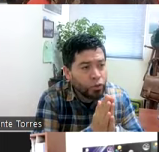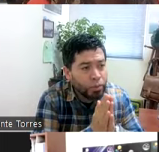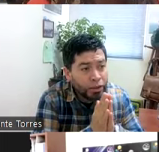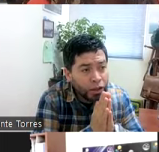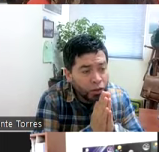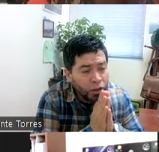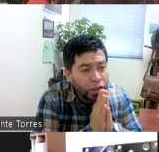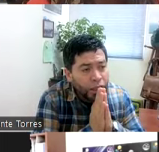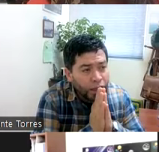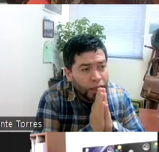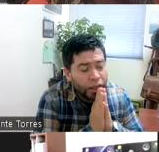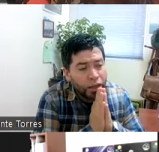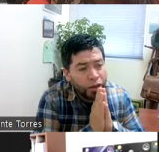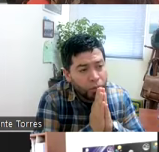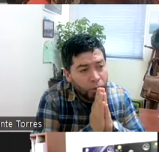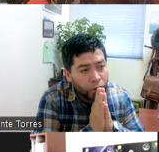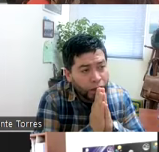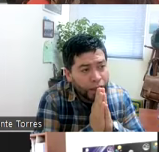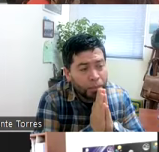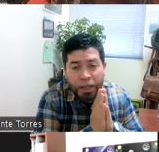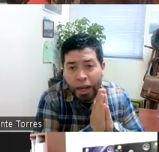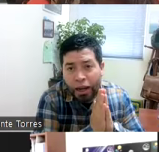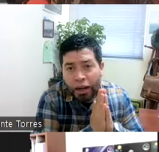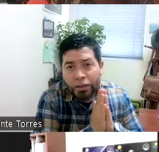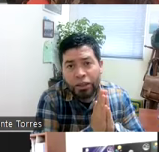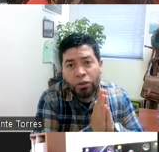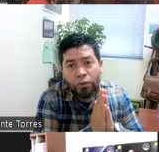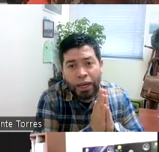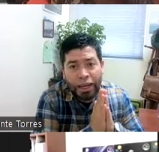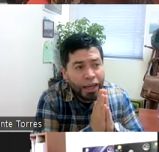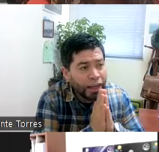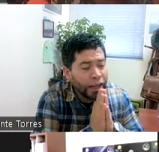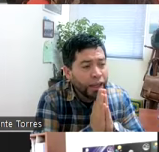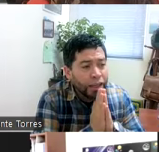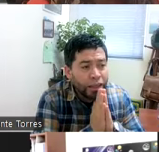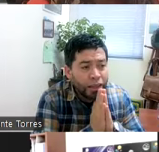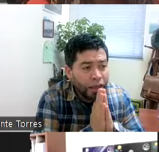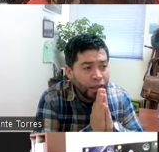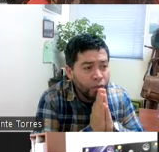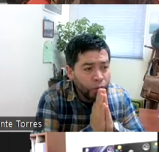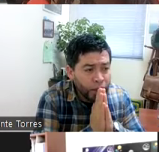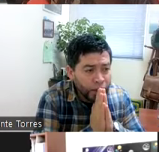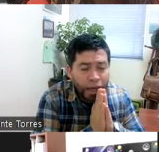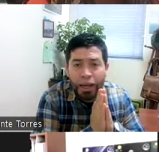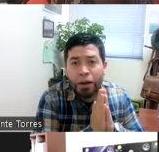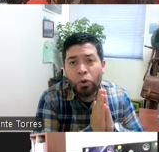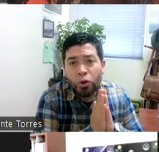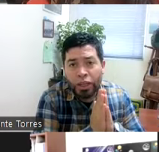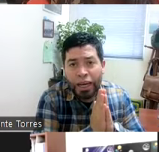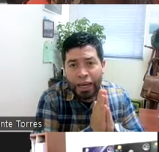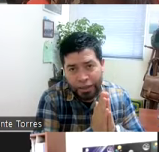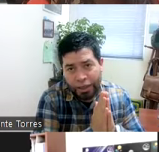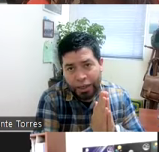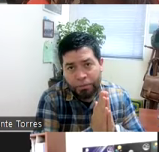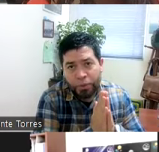Es un bacilo con morfología espiral, ¿cierto? Flagelada y que infecta la